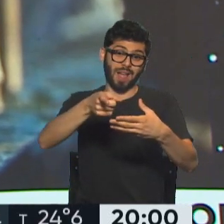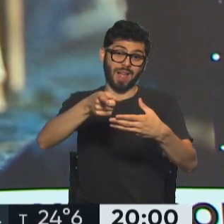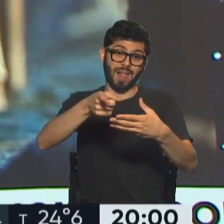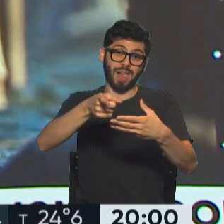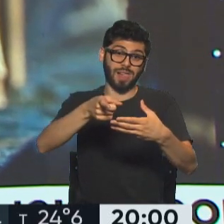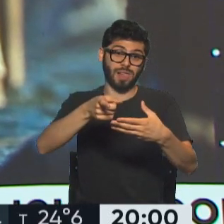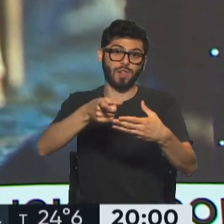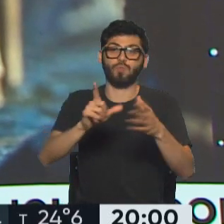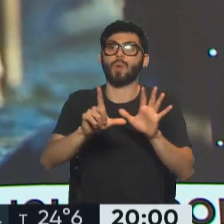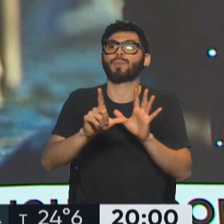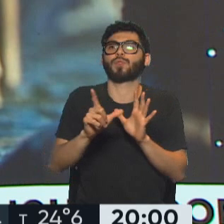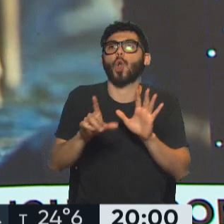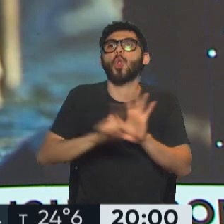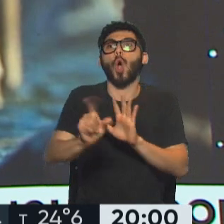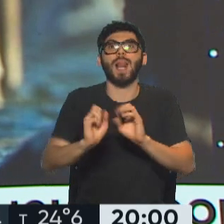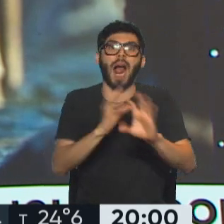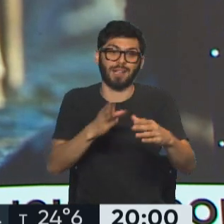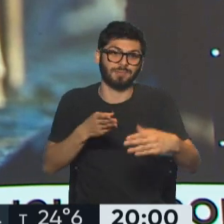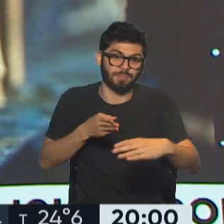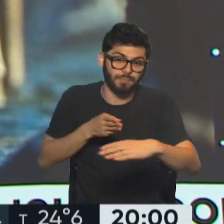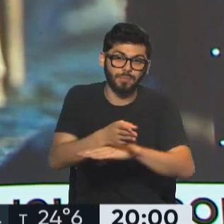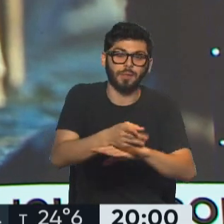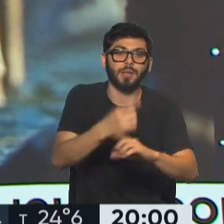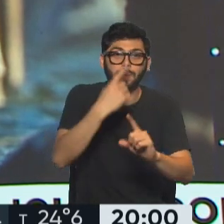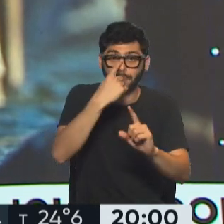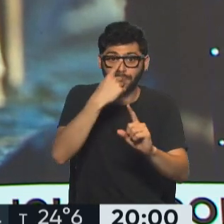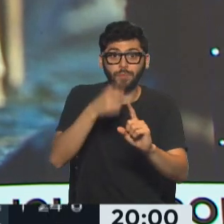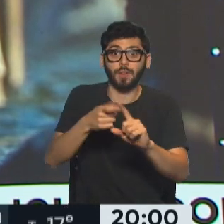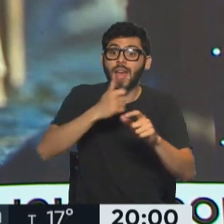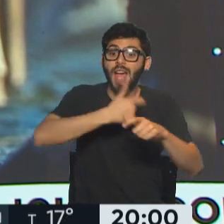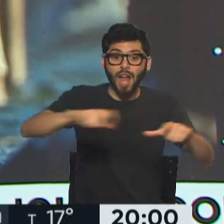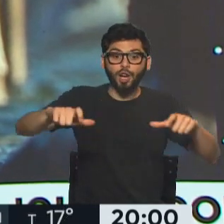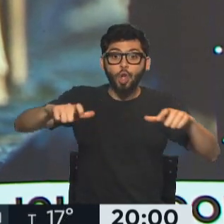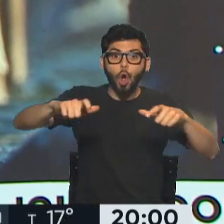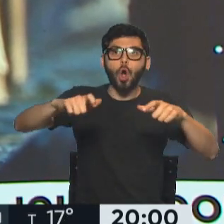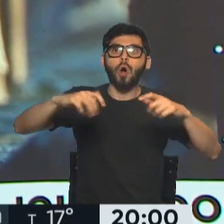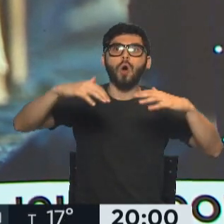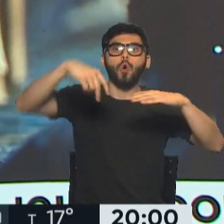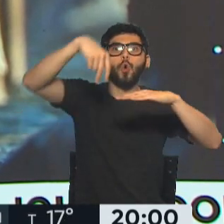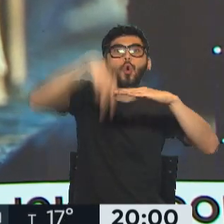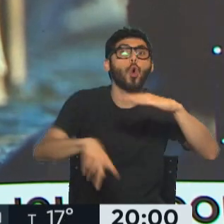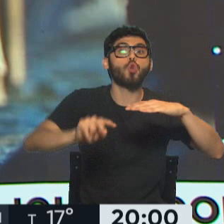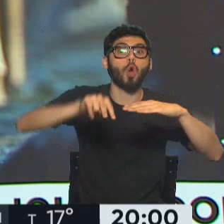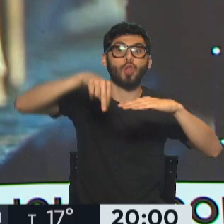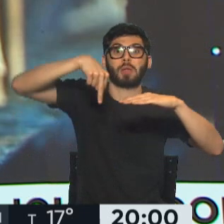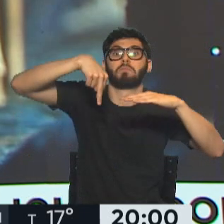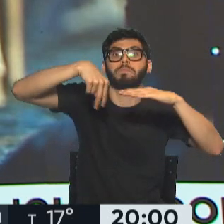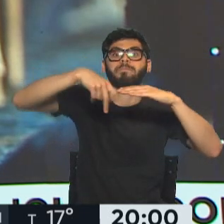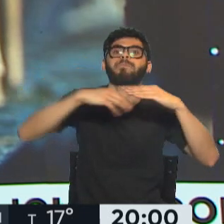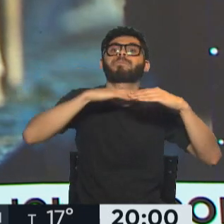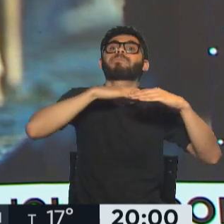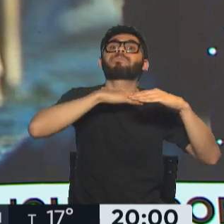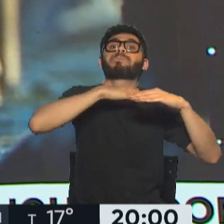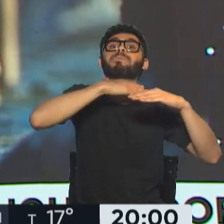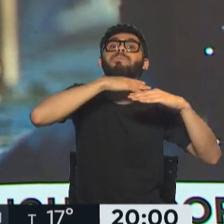este cruce ilegal es justamente a través del agua, ¿no? Es un río que tiene poca profundidad, que lo pueden hacer de esta manera. No sé si